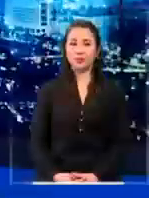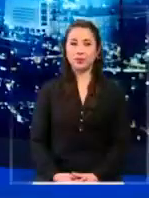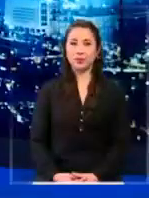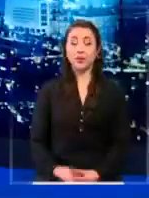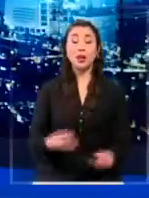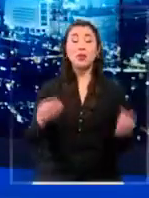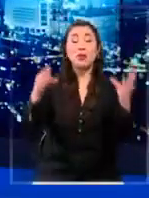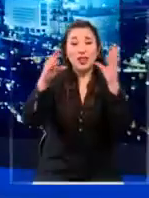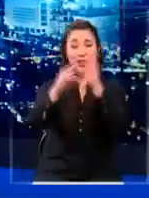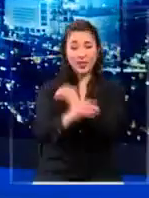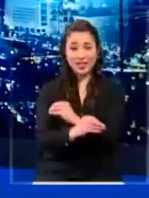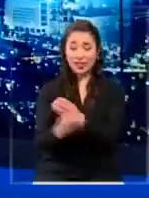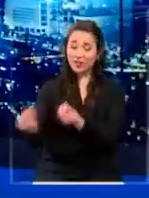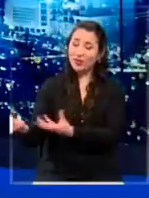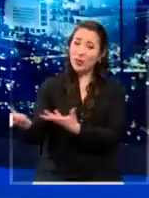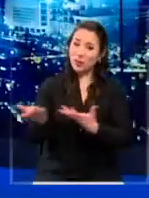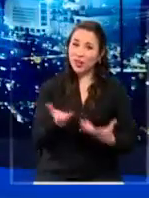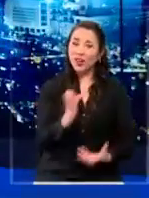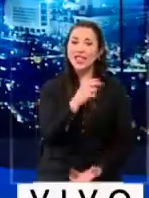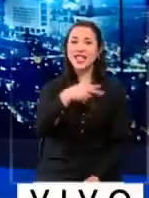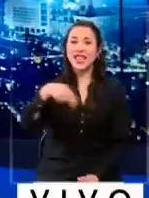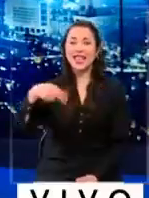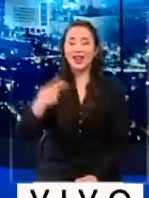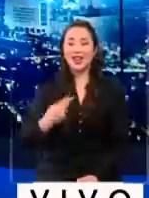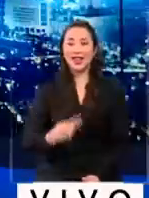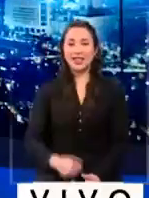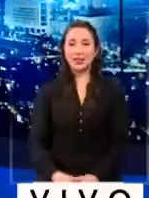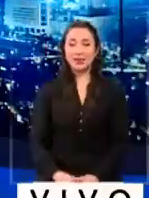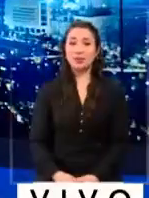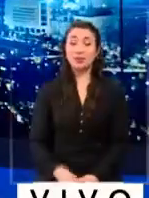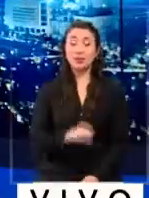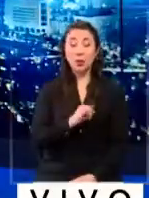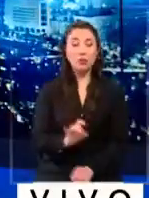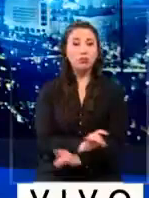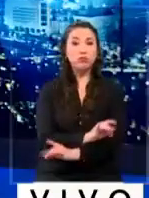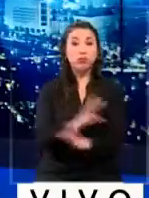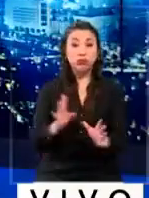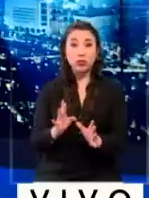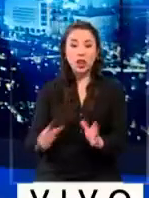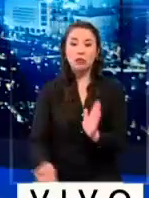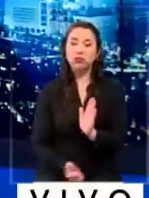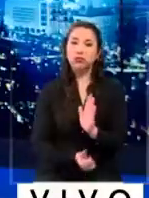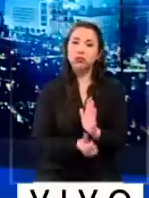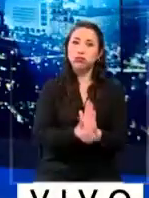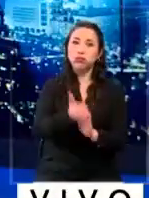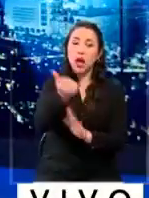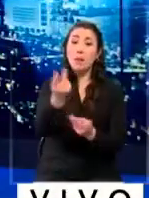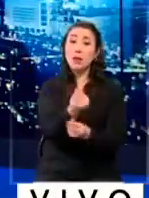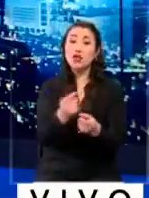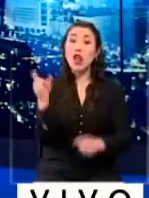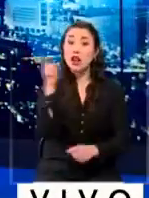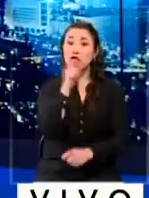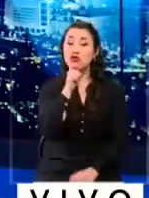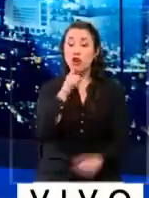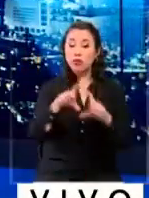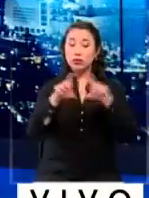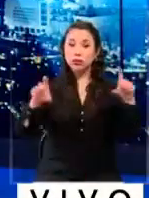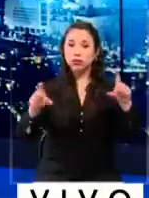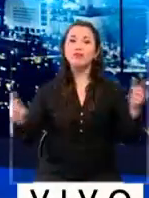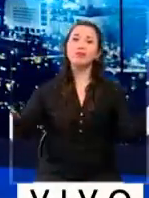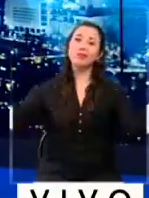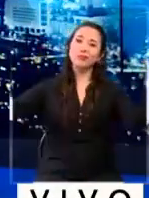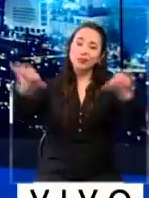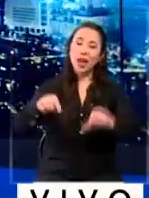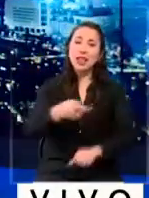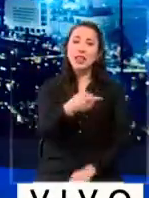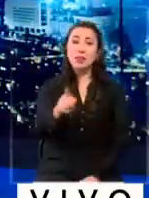muy buenas noches bienvenidos a cnn traen tras una espectacular racha de alzas el precio del cobre ha vuelto a caer esta semana